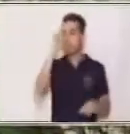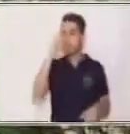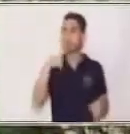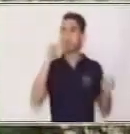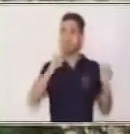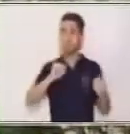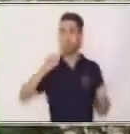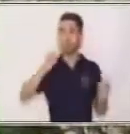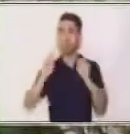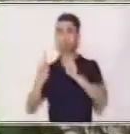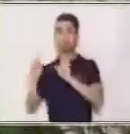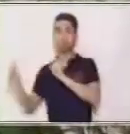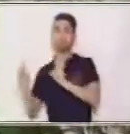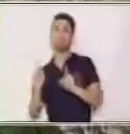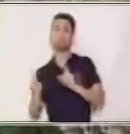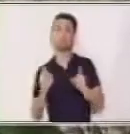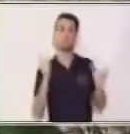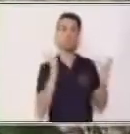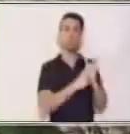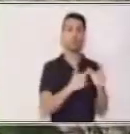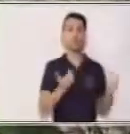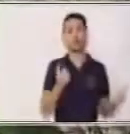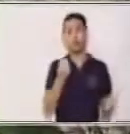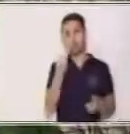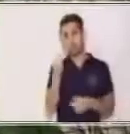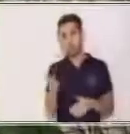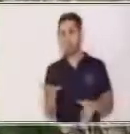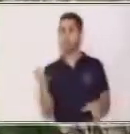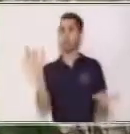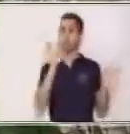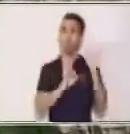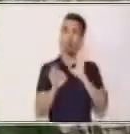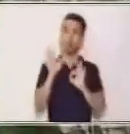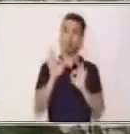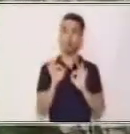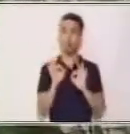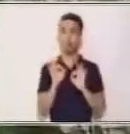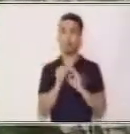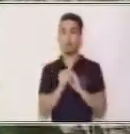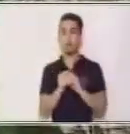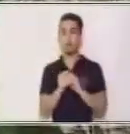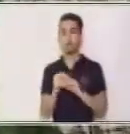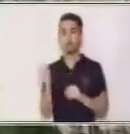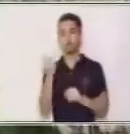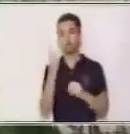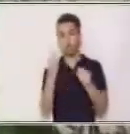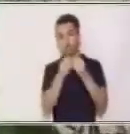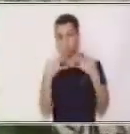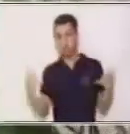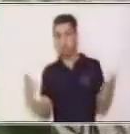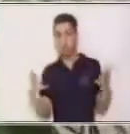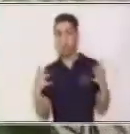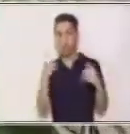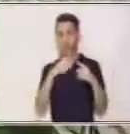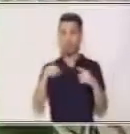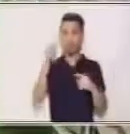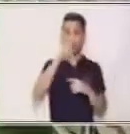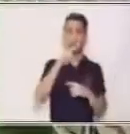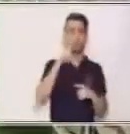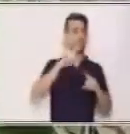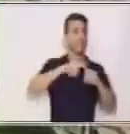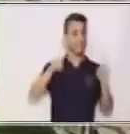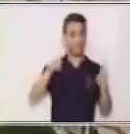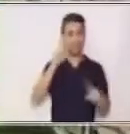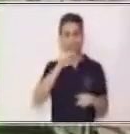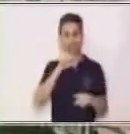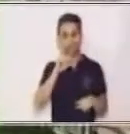puede variar con valores numéricos directamente o con expresiones algebraicas elevados a un valor diferente